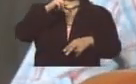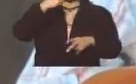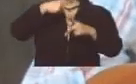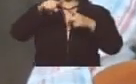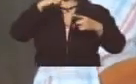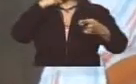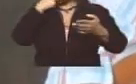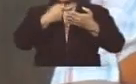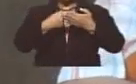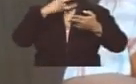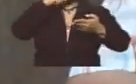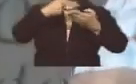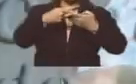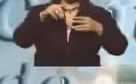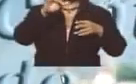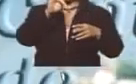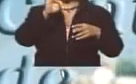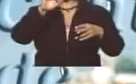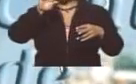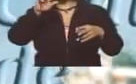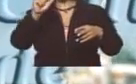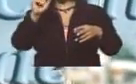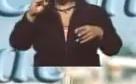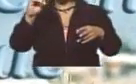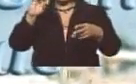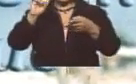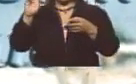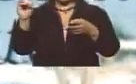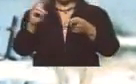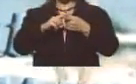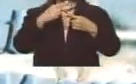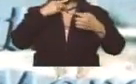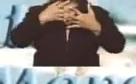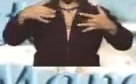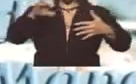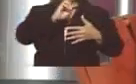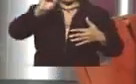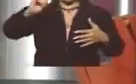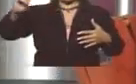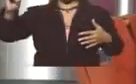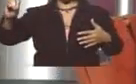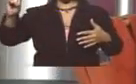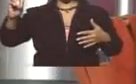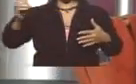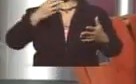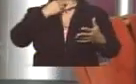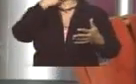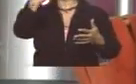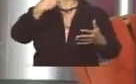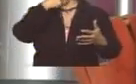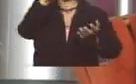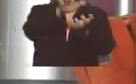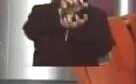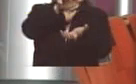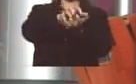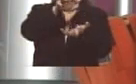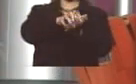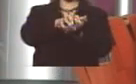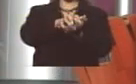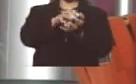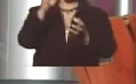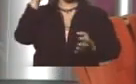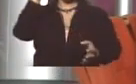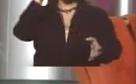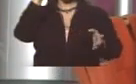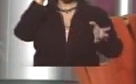Beto Valderrama, de Francisco Mata, que es el referente para nosotros los orientales, la eterna voz de Margarita.